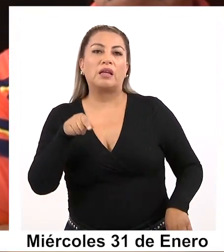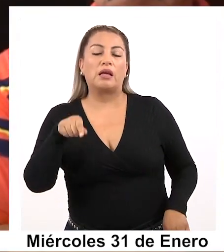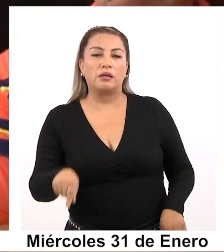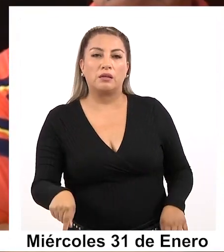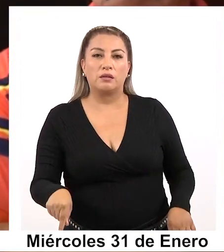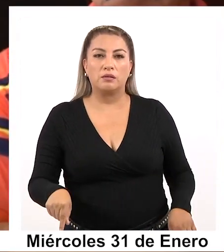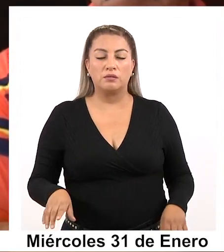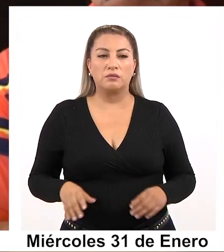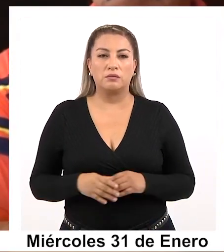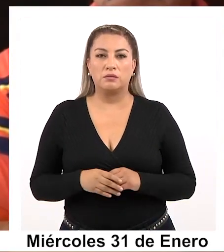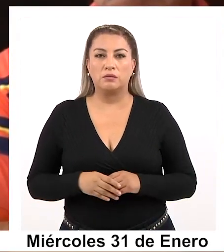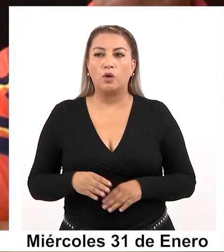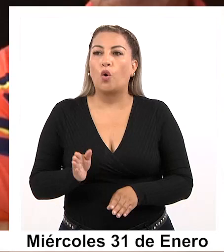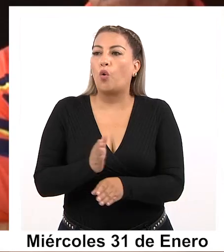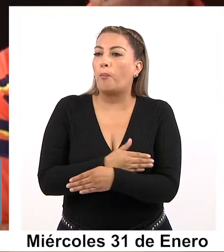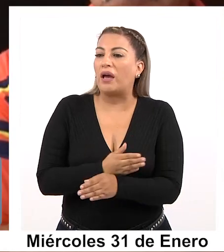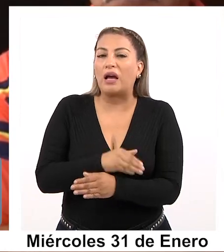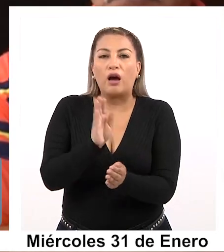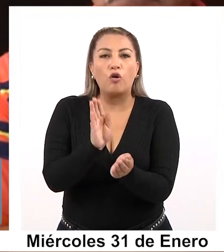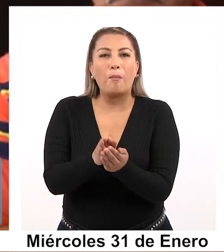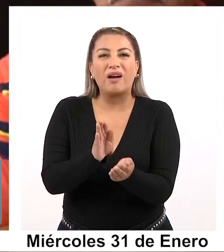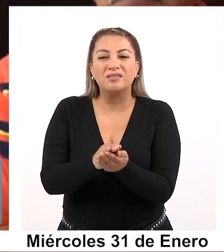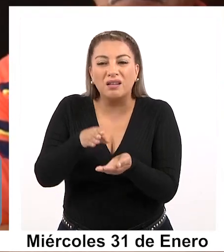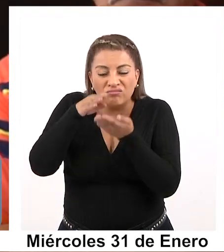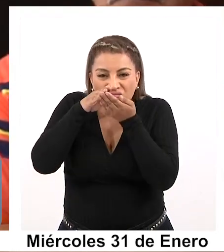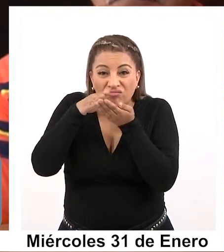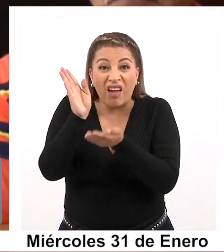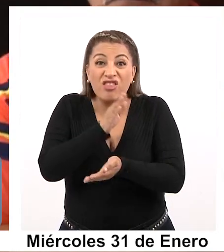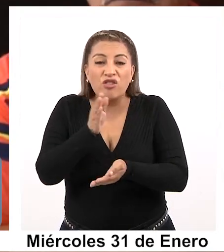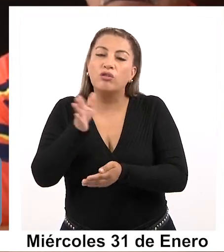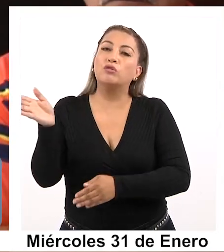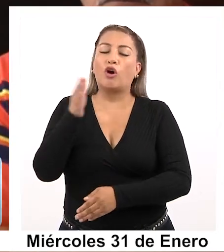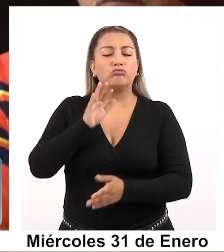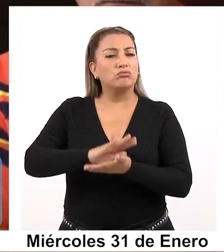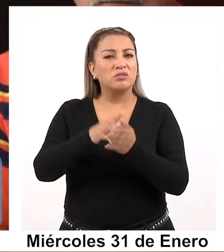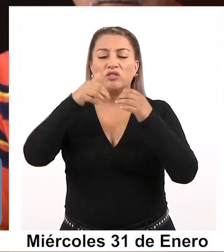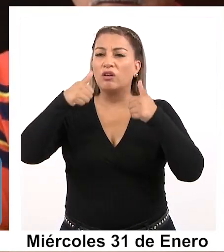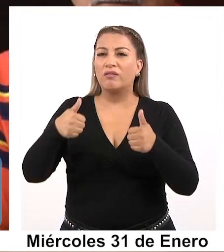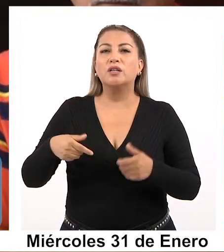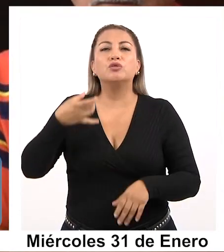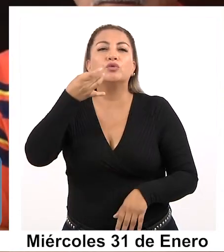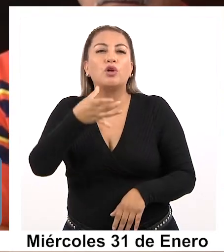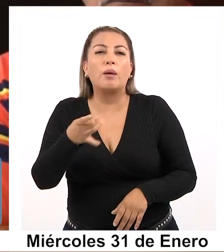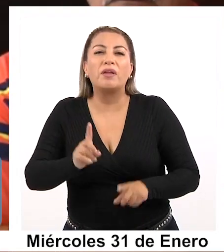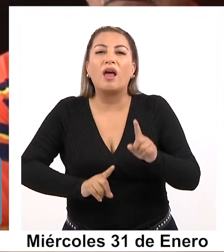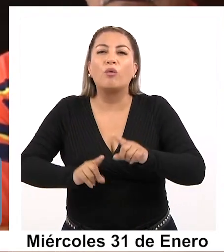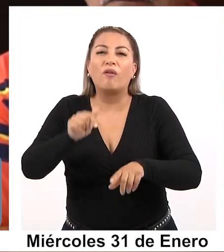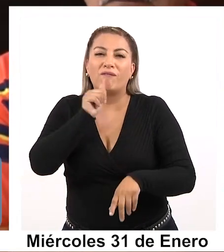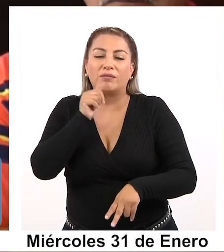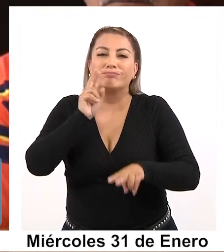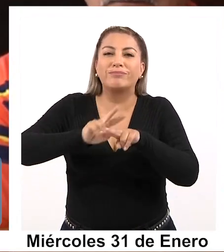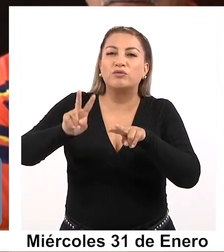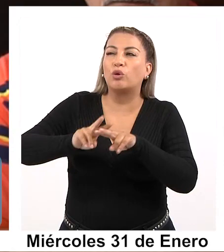encontrado ni un pescado, ni un marisco en mal estado. Fueron las condiciones que le fueron,